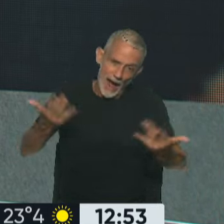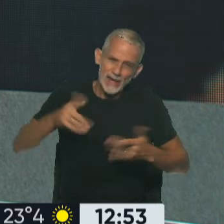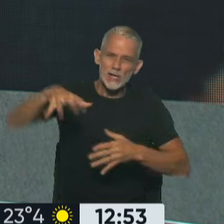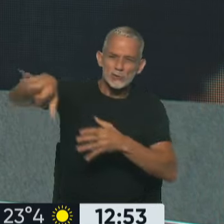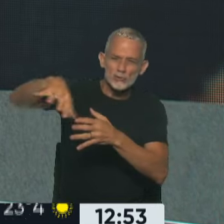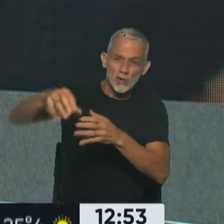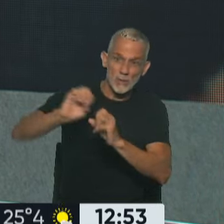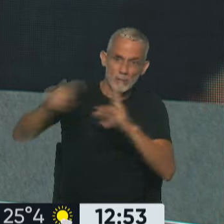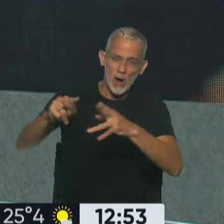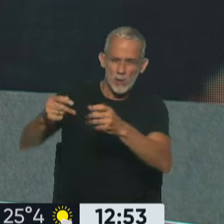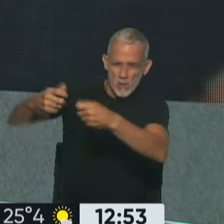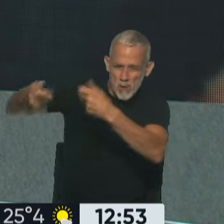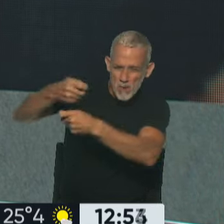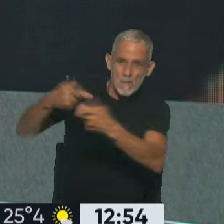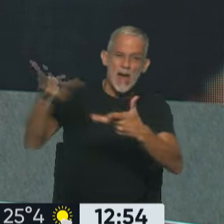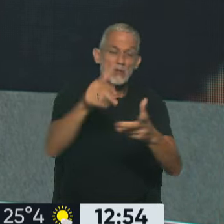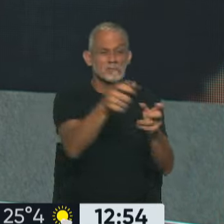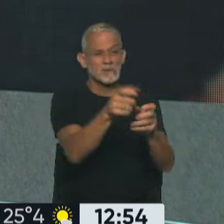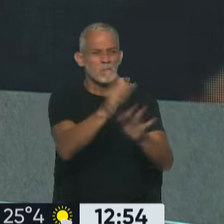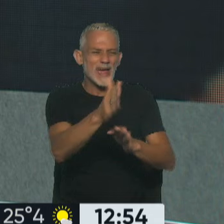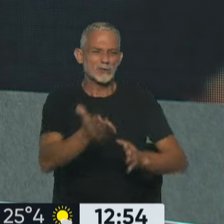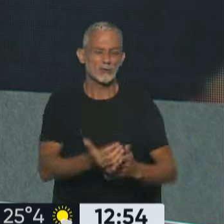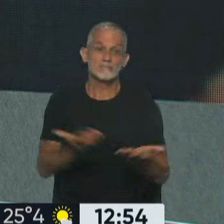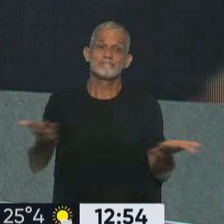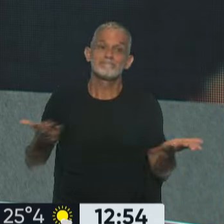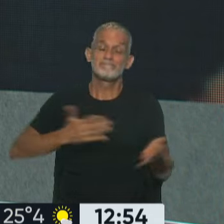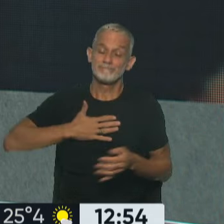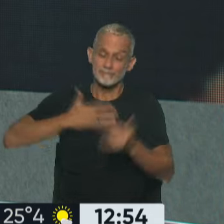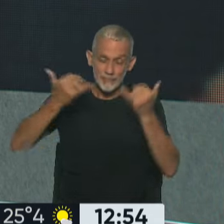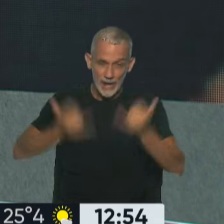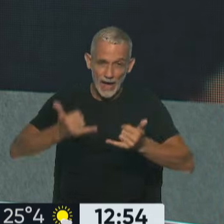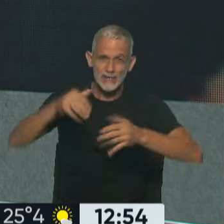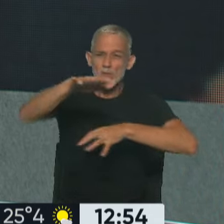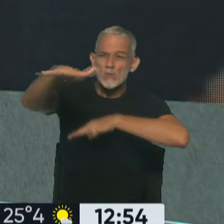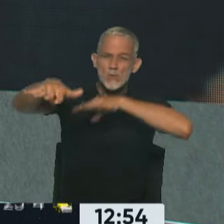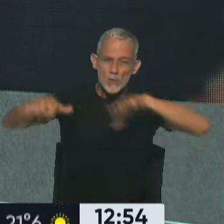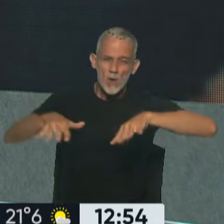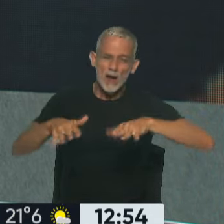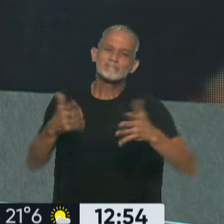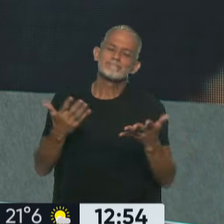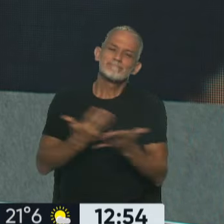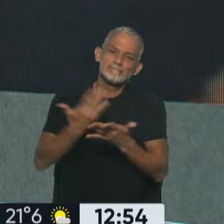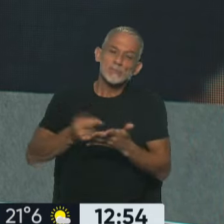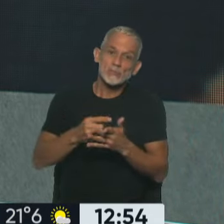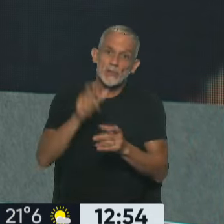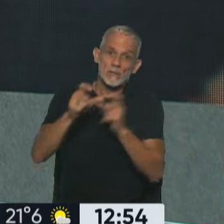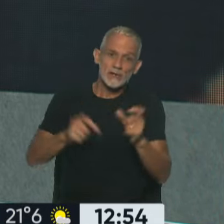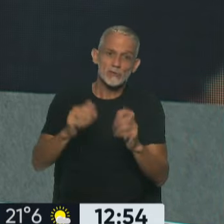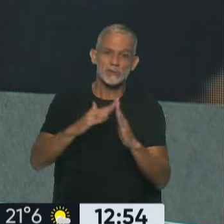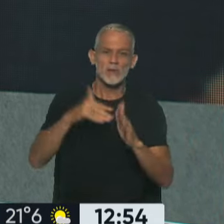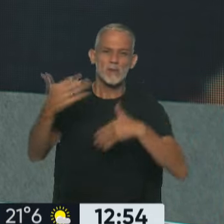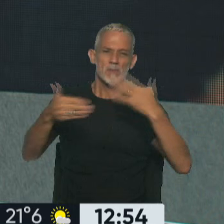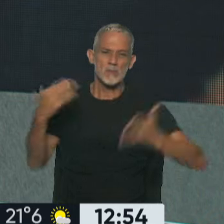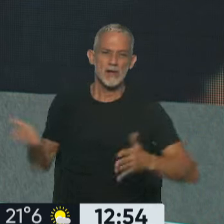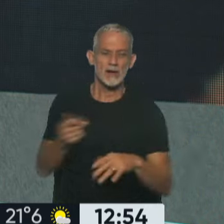más calientes, hay zonas menos calientes, pero lamentablemente hay muchas zonas donde padecen los vecinos, las familias de